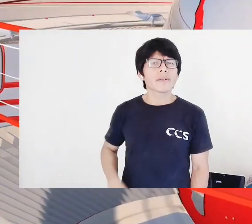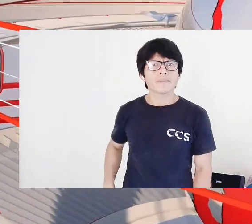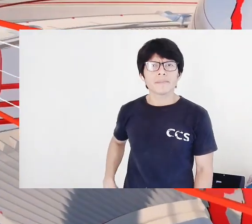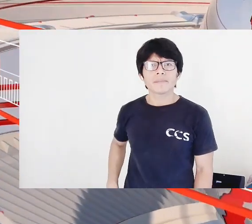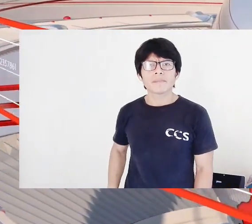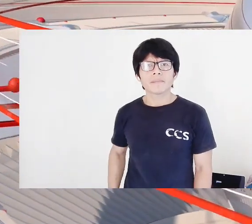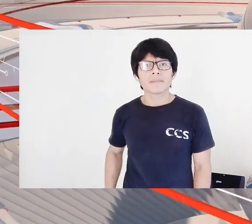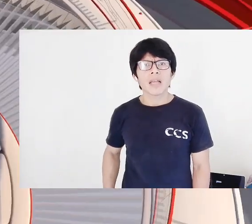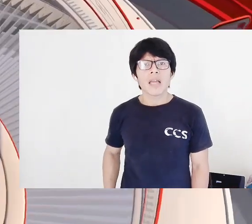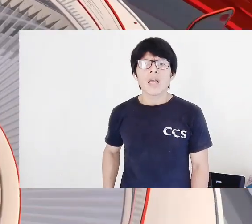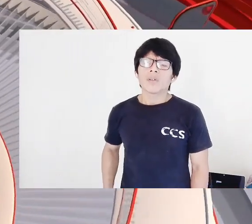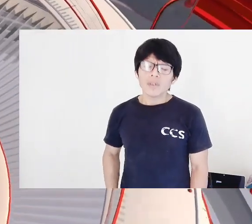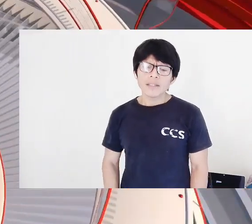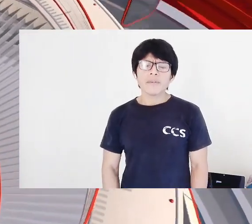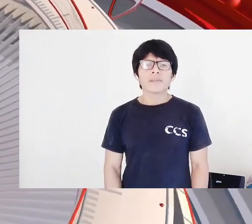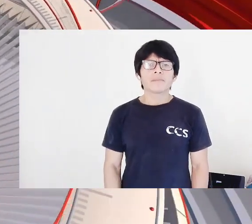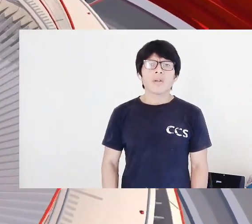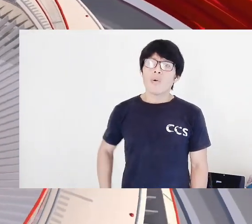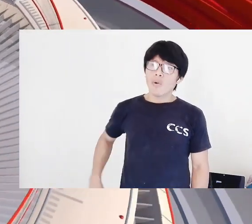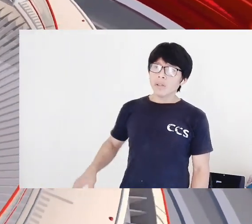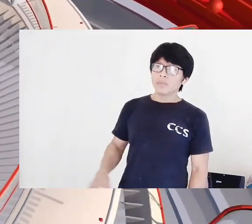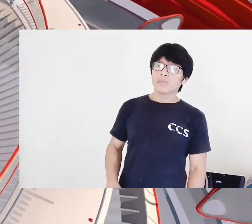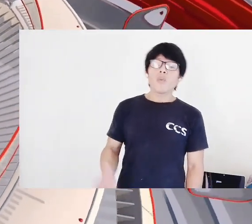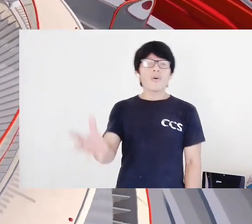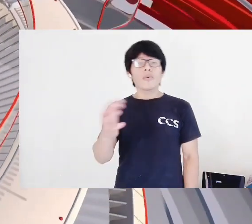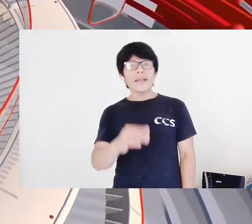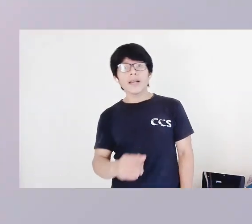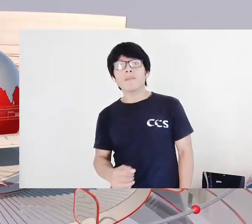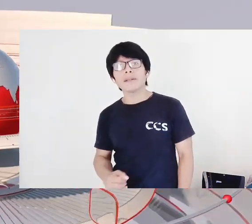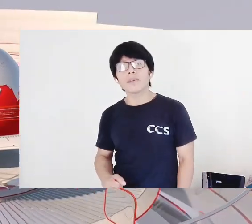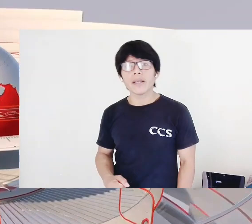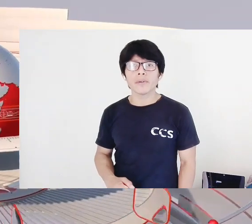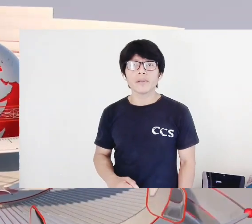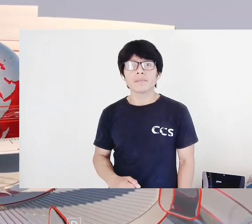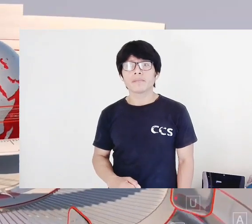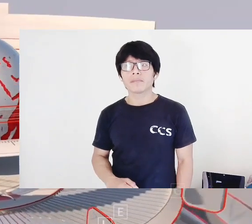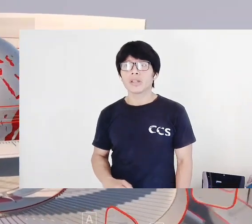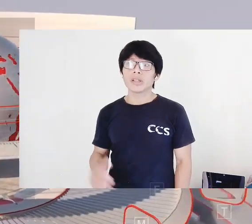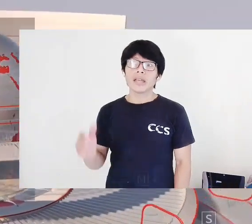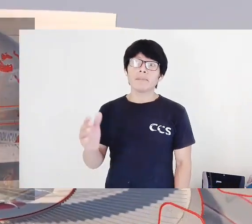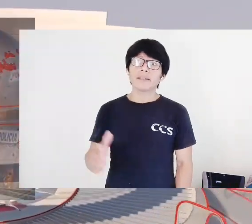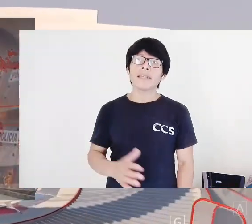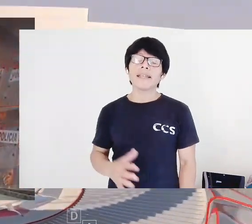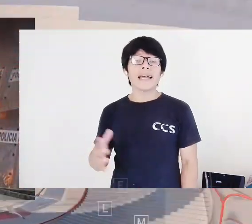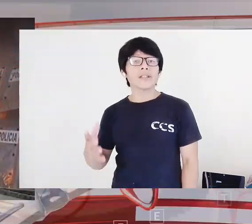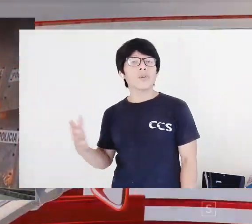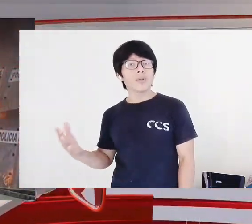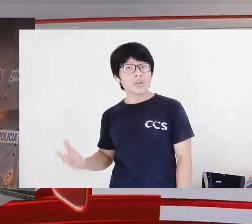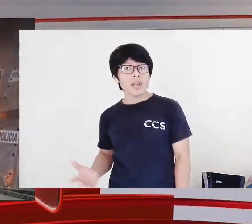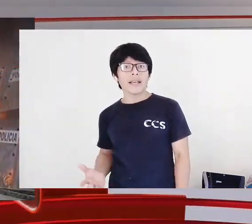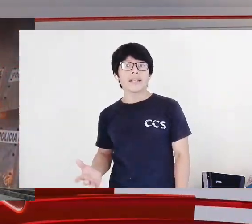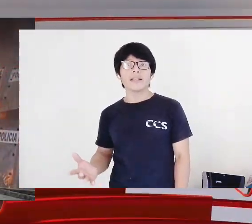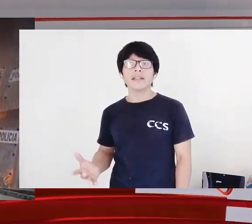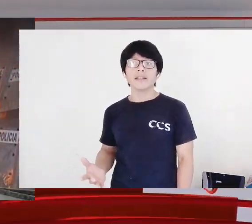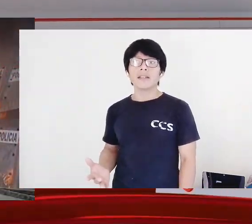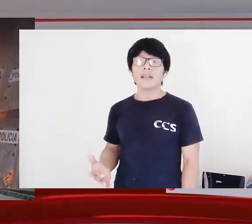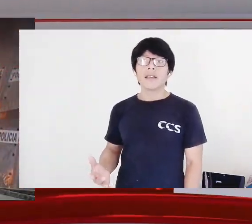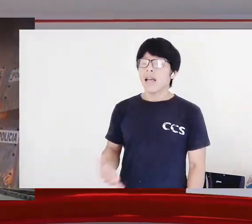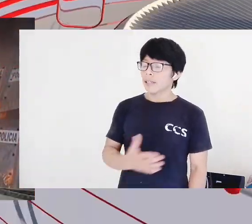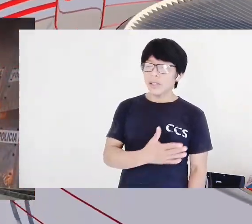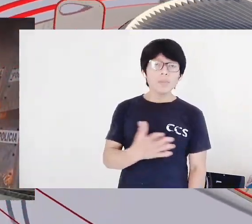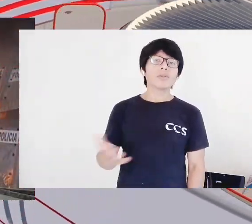¿Dónde estaban? ¿Dónde estaban? Hoy, como gobierna López Obrador, y el presidente ha sido muy tolerante,